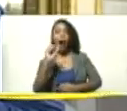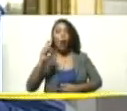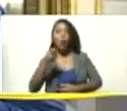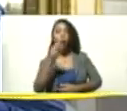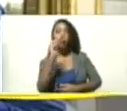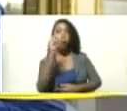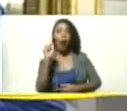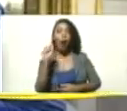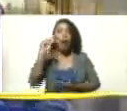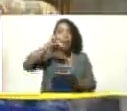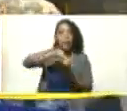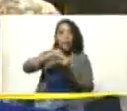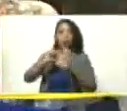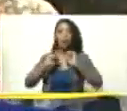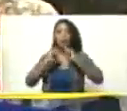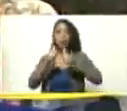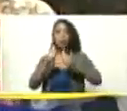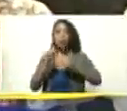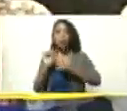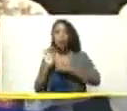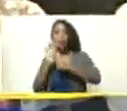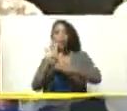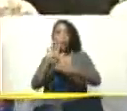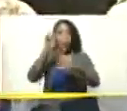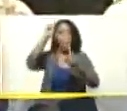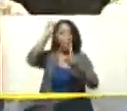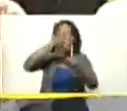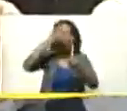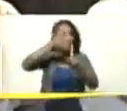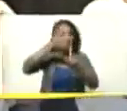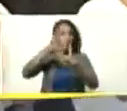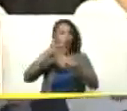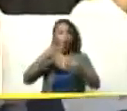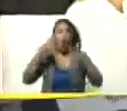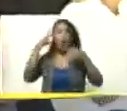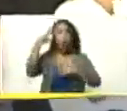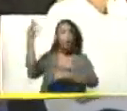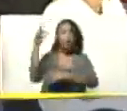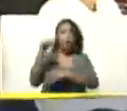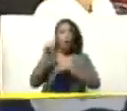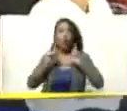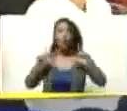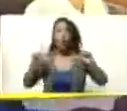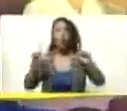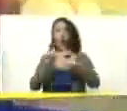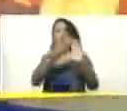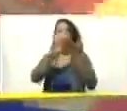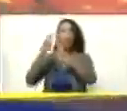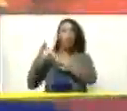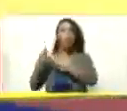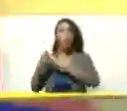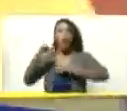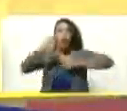iniciación, transmisión de saberes y consejos locales comunitarios.